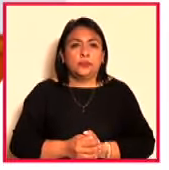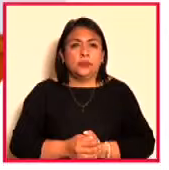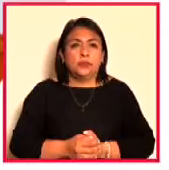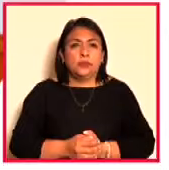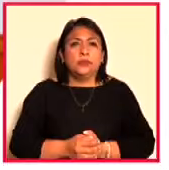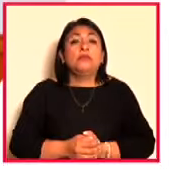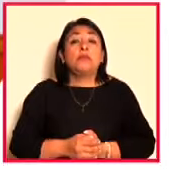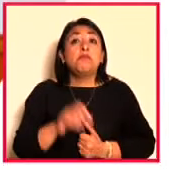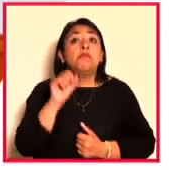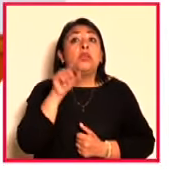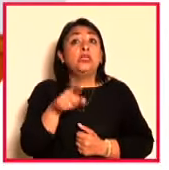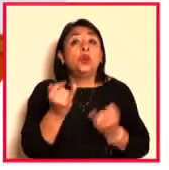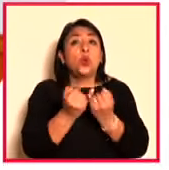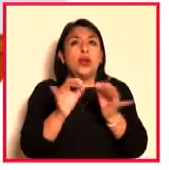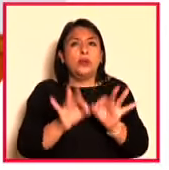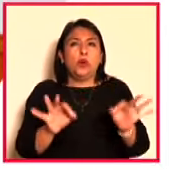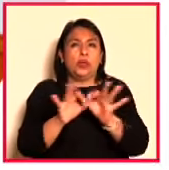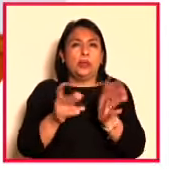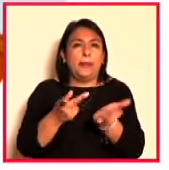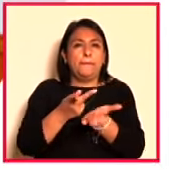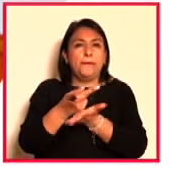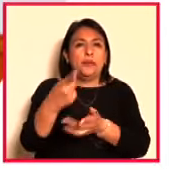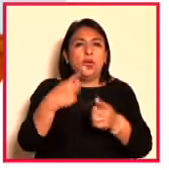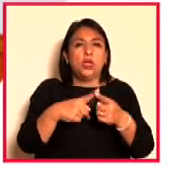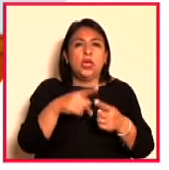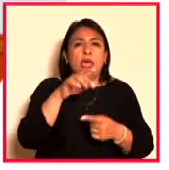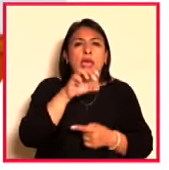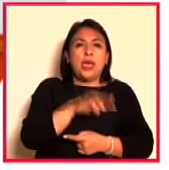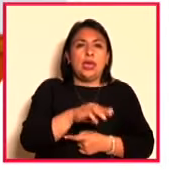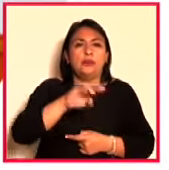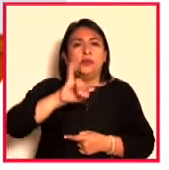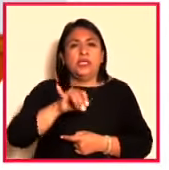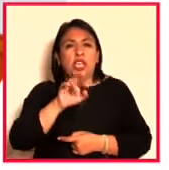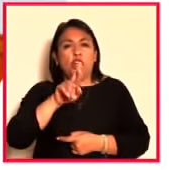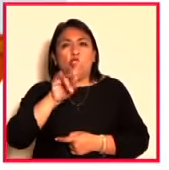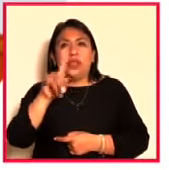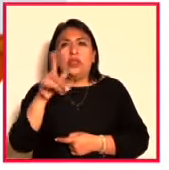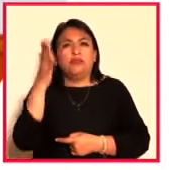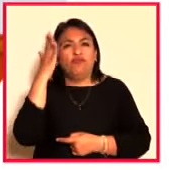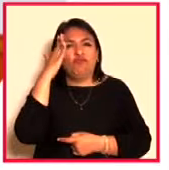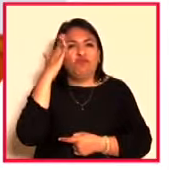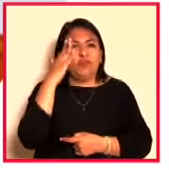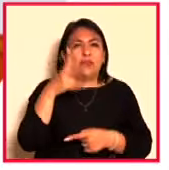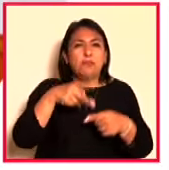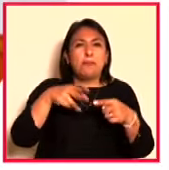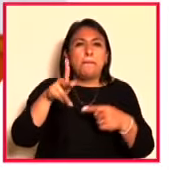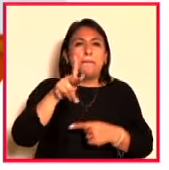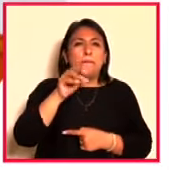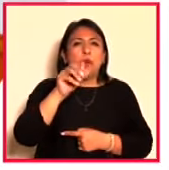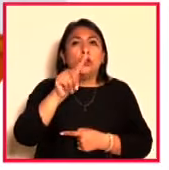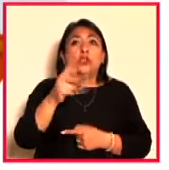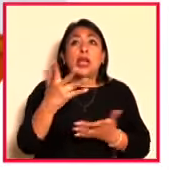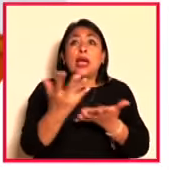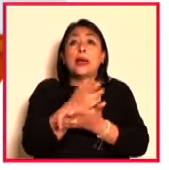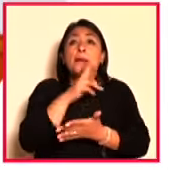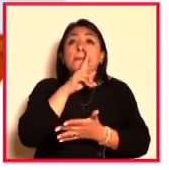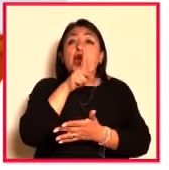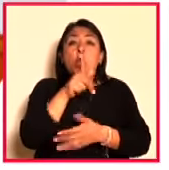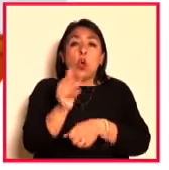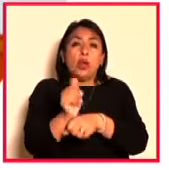También destaca el premio obtenido por MJ Rodríguez, protagonista de la serie Pose, que se llevó el galardón a Mejor Actriz en una